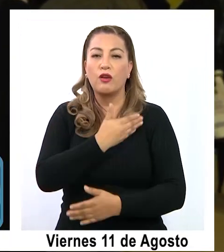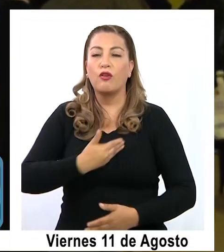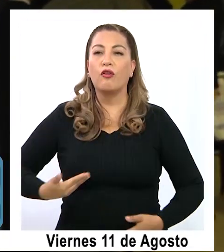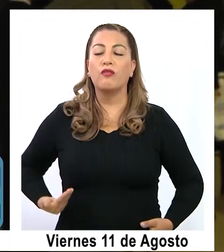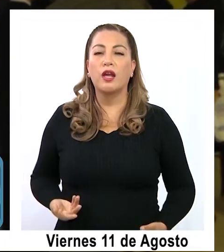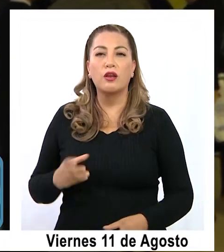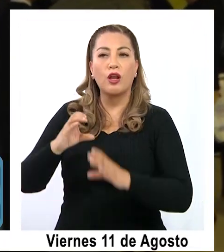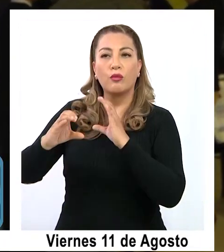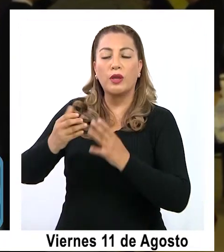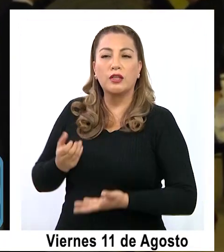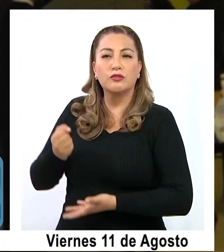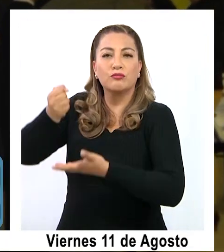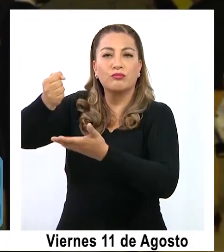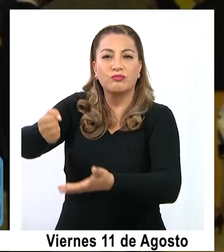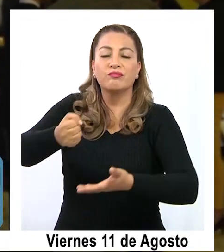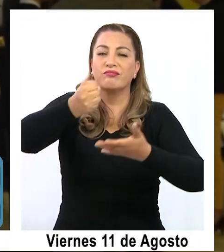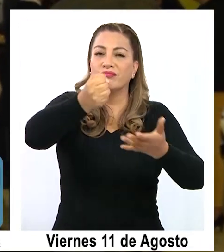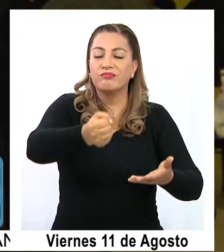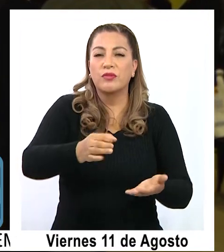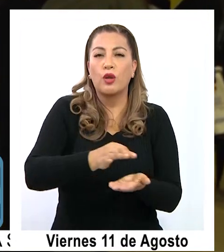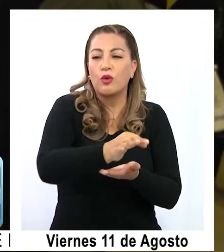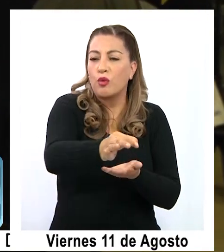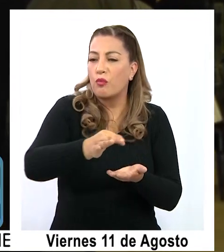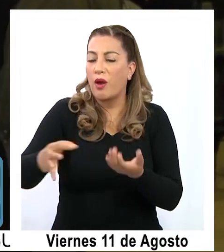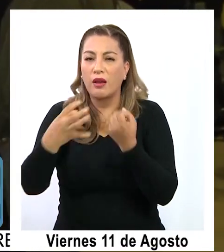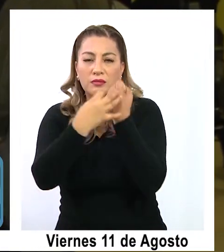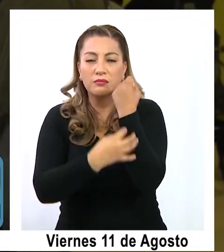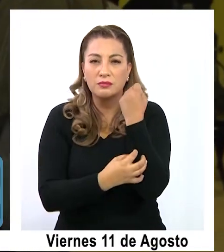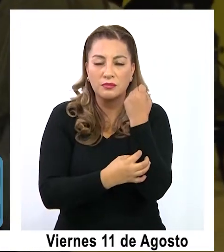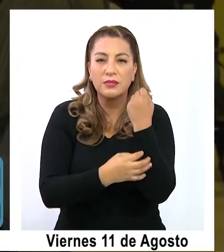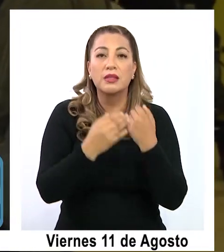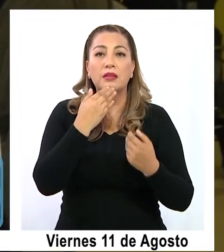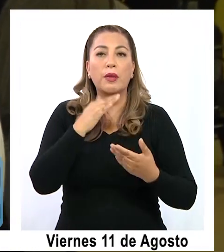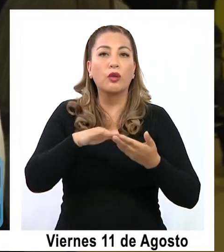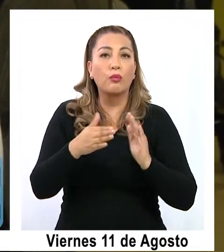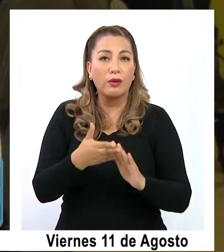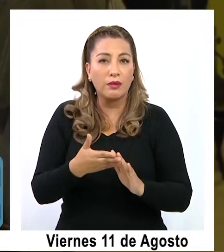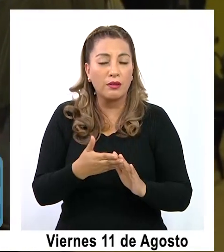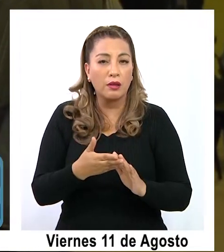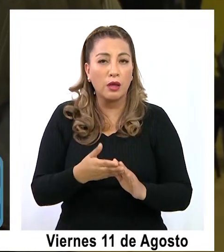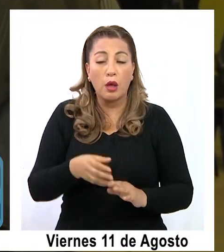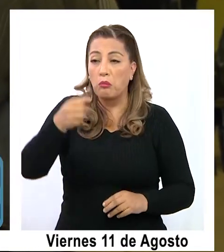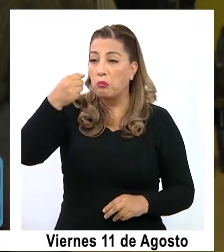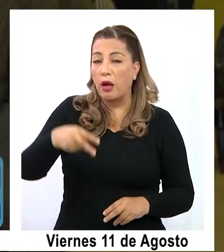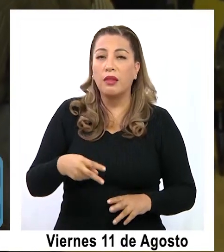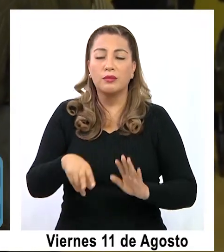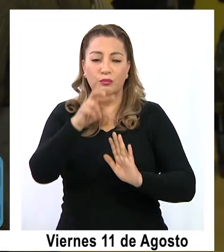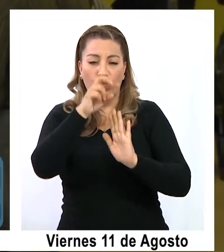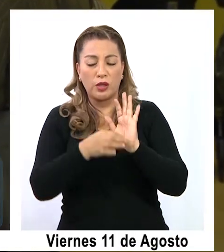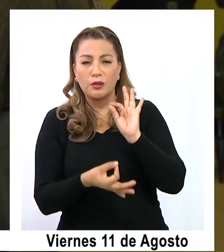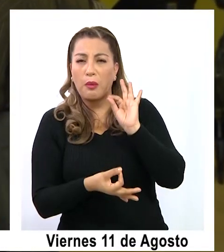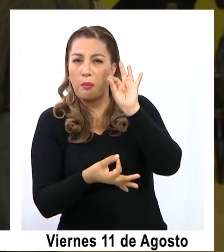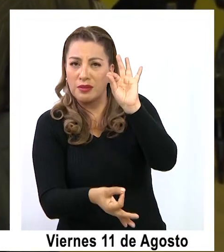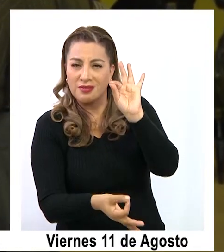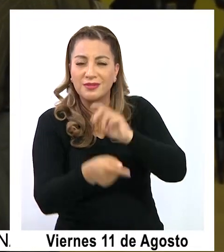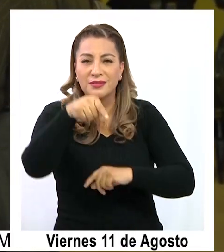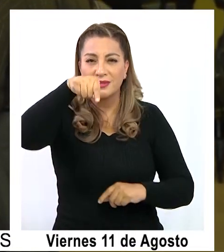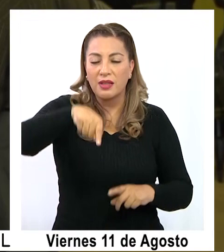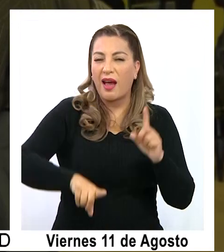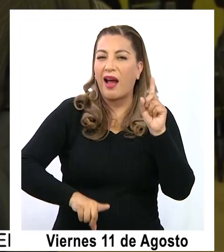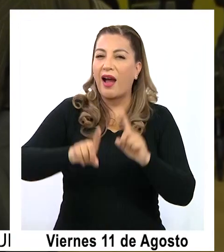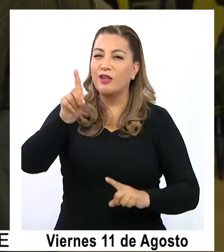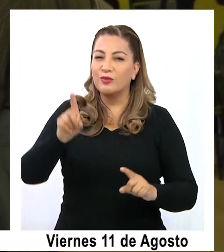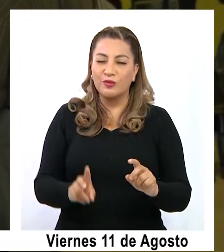comunicación regionales, provinciales, comunales y hasta comunitarios para que ellos puedan presentar proyectos que llegan en relación con